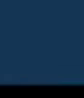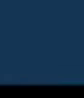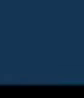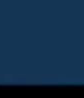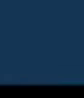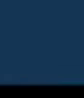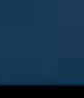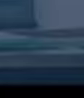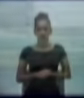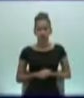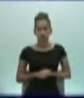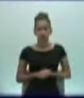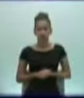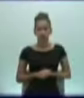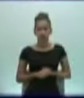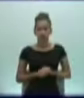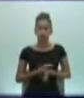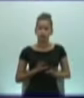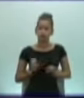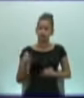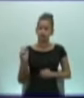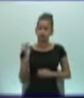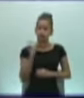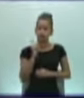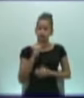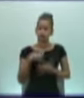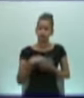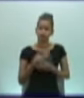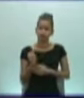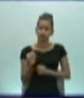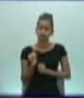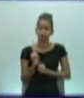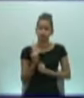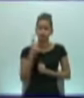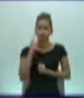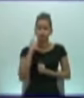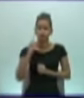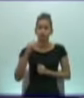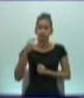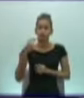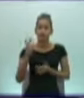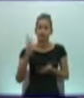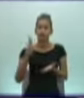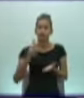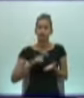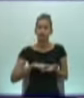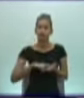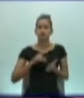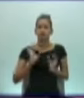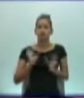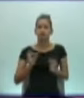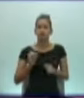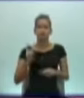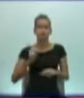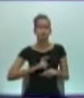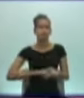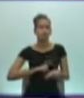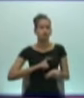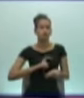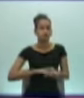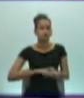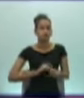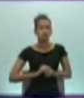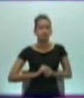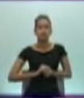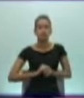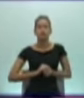Ya terminamos por el día de hoy. Nos vemos el próximo martes a la misma hora, en este mismo espacio, para